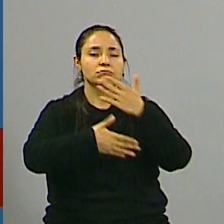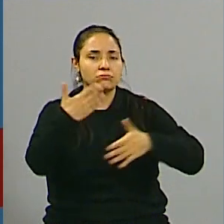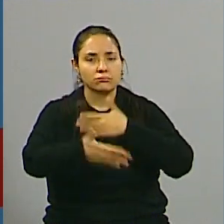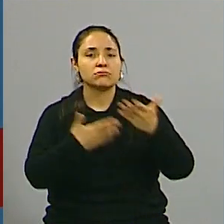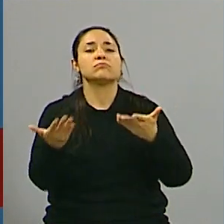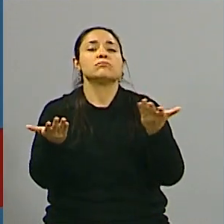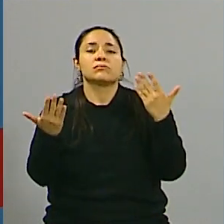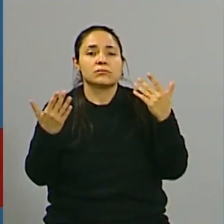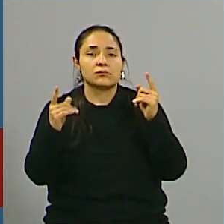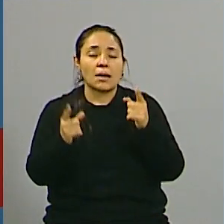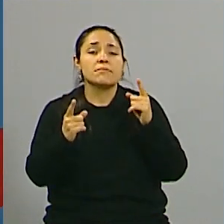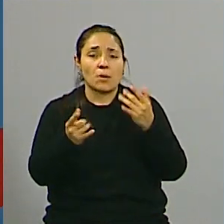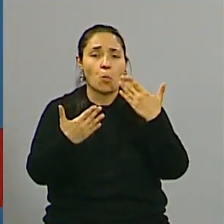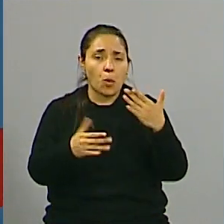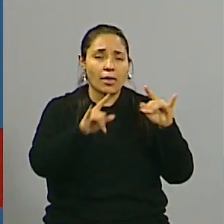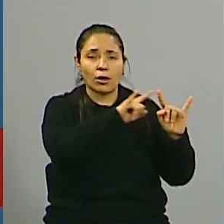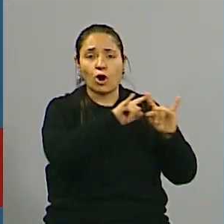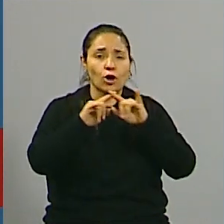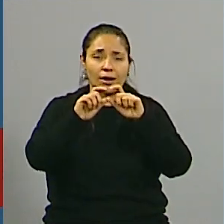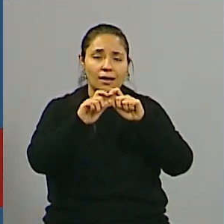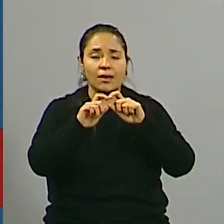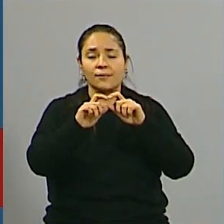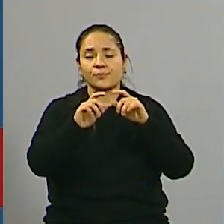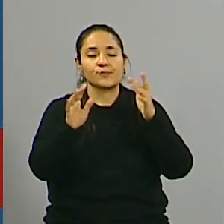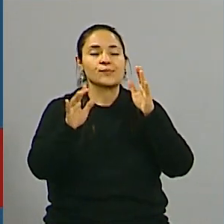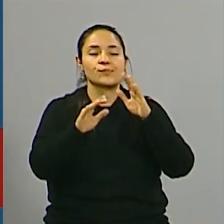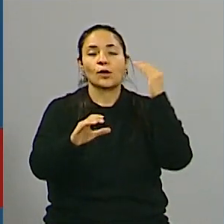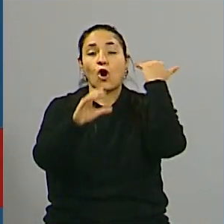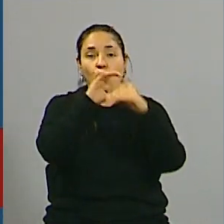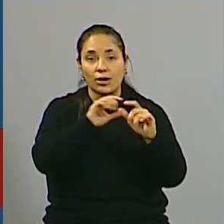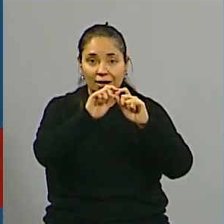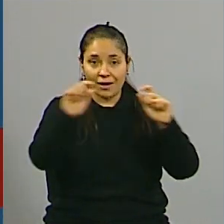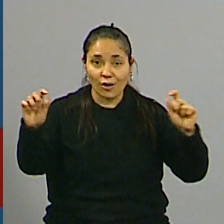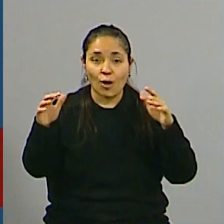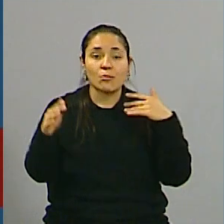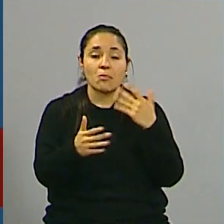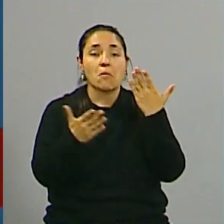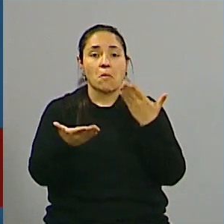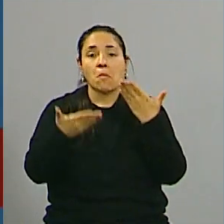puesto a disposición un correo electrónico del Comité de Gestión Local de la Reserva de la Defensa para seguir